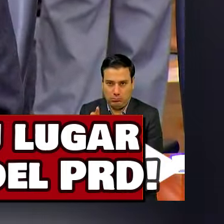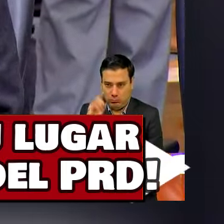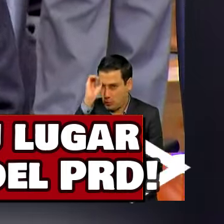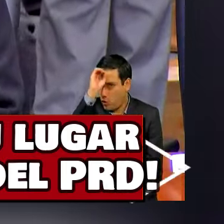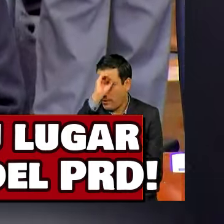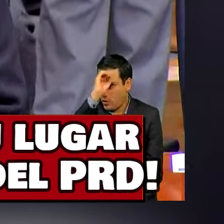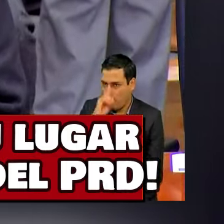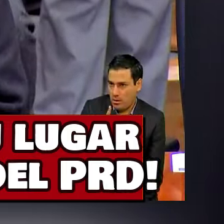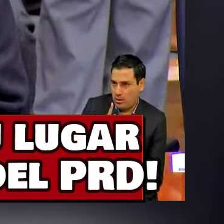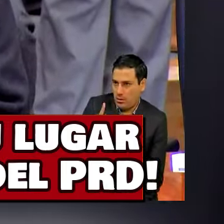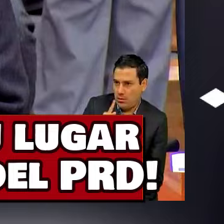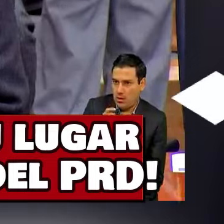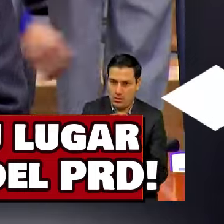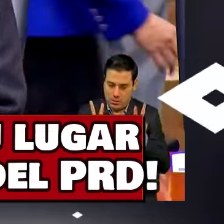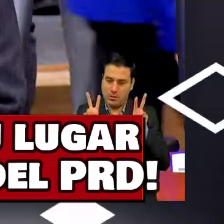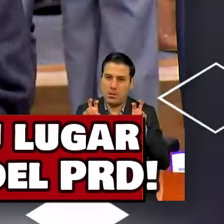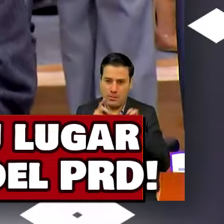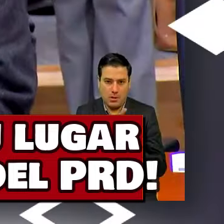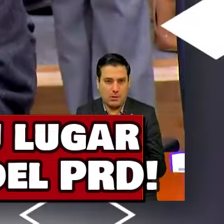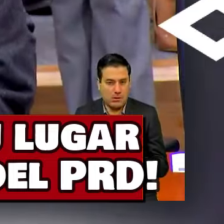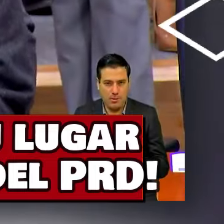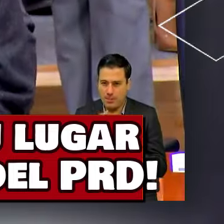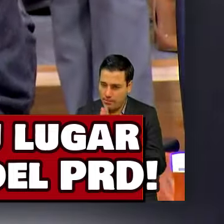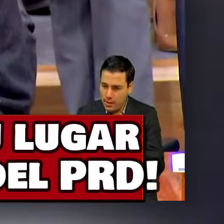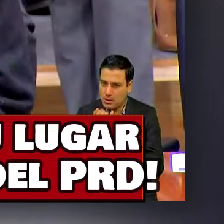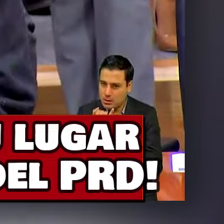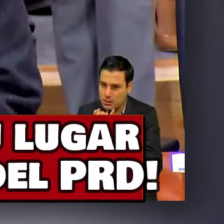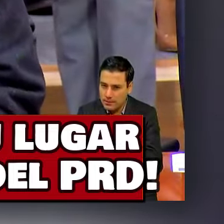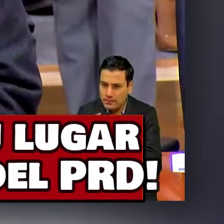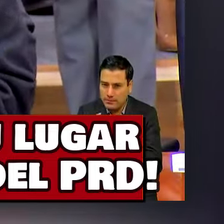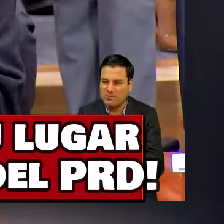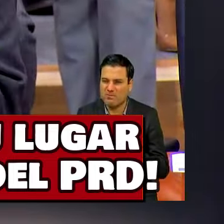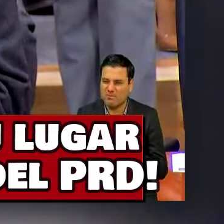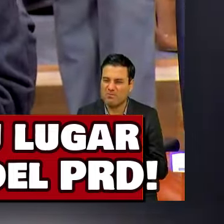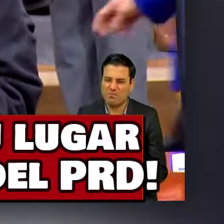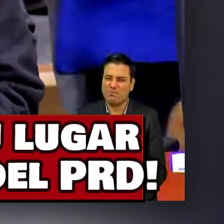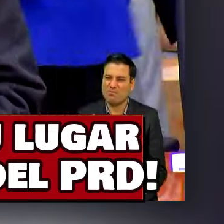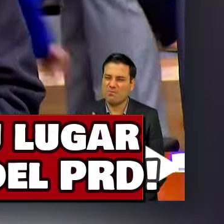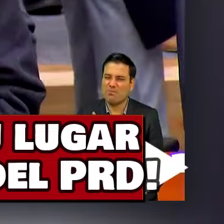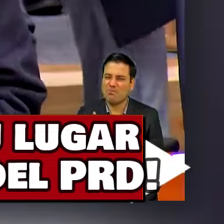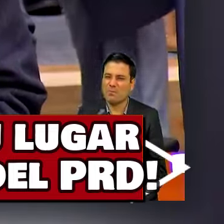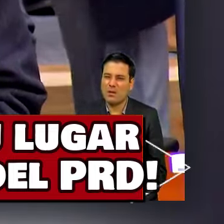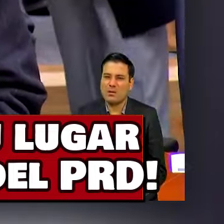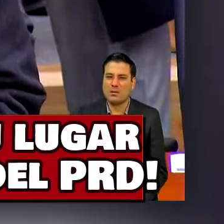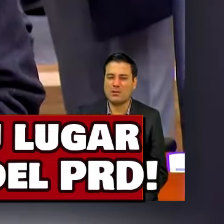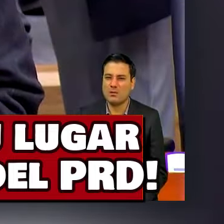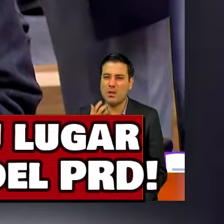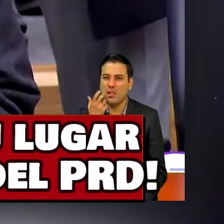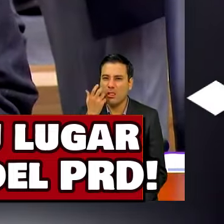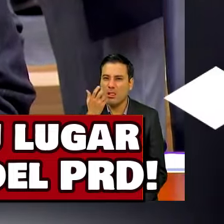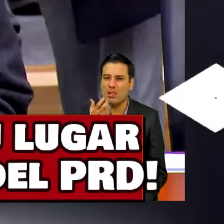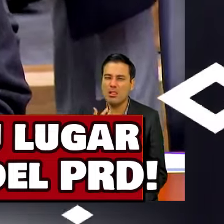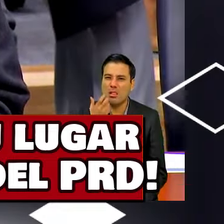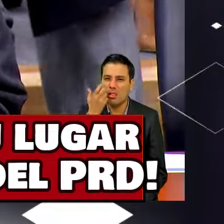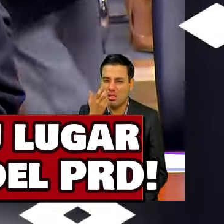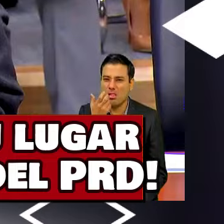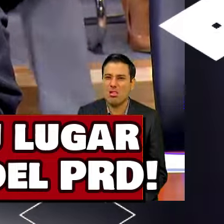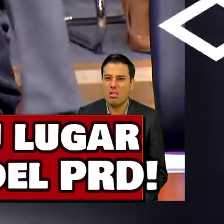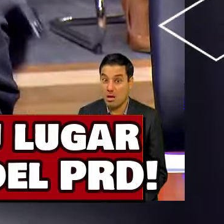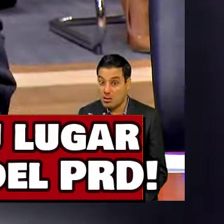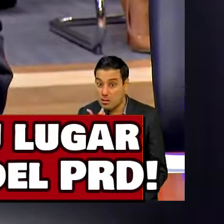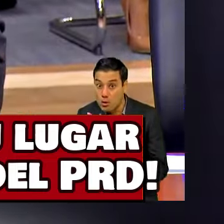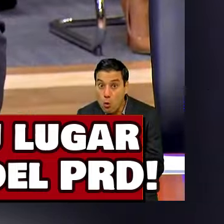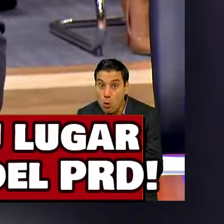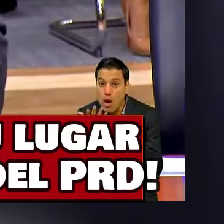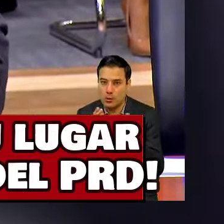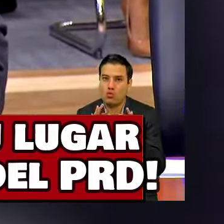profundizarse. Ahí me parece que hay una conducta que es dolosa, y que además los montos que están ahí considerados son muy